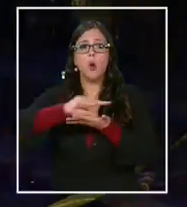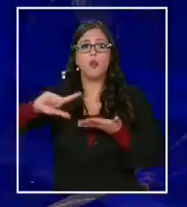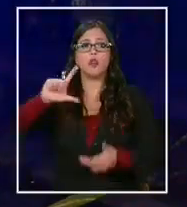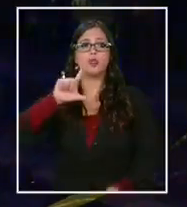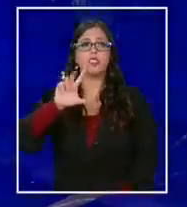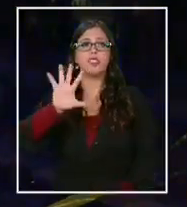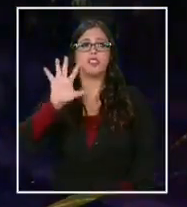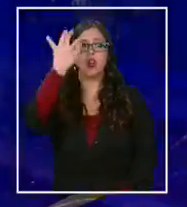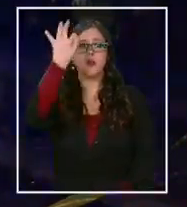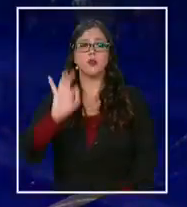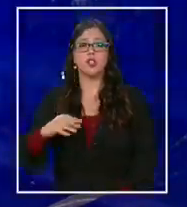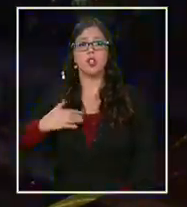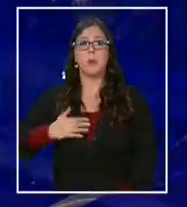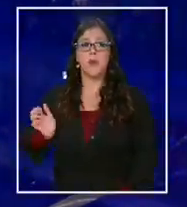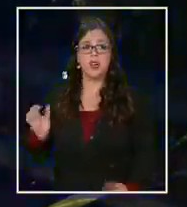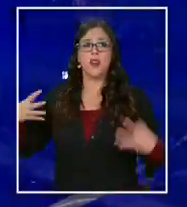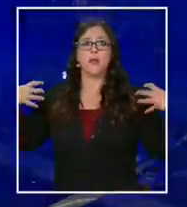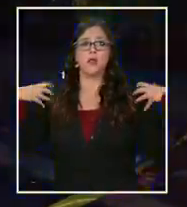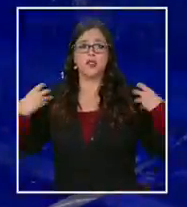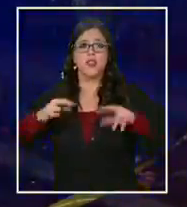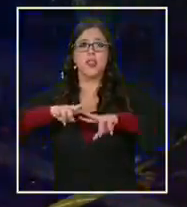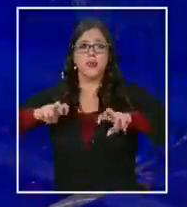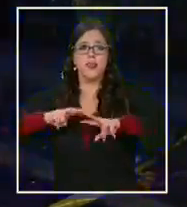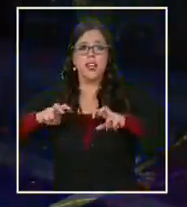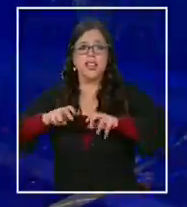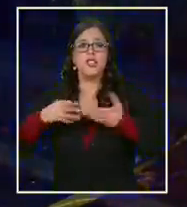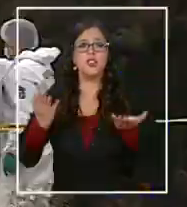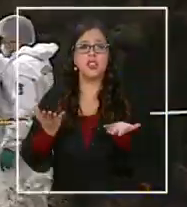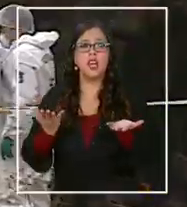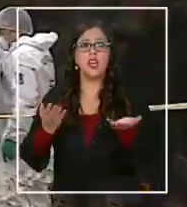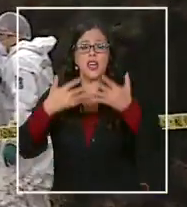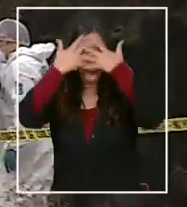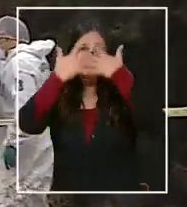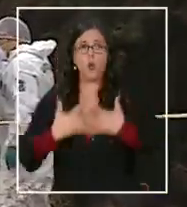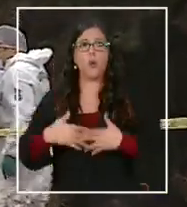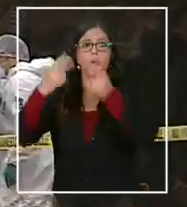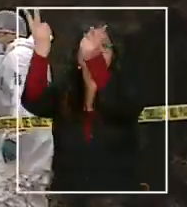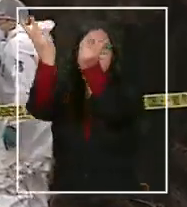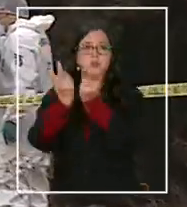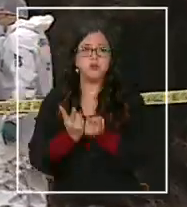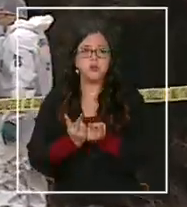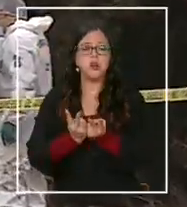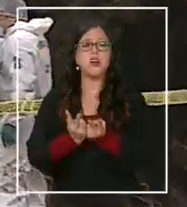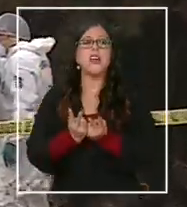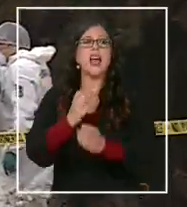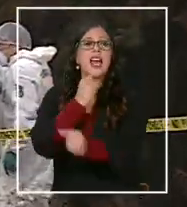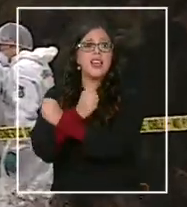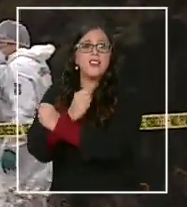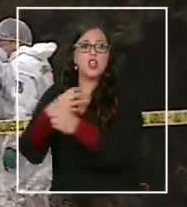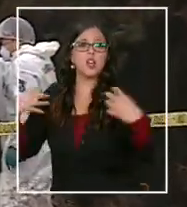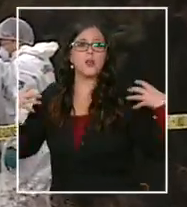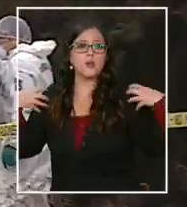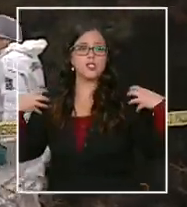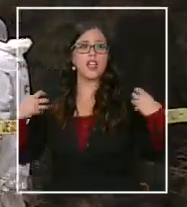La PDI quedó a cargo de la investigación del cuerpo encontrado en Huechuraba y Carabineros del de Cerrillos, con el fin de